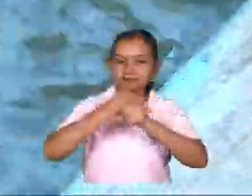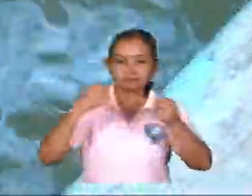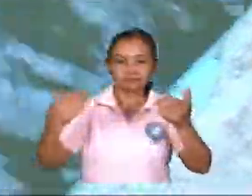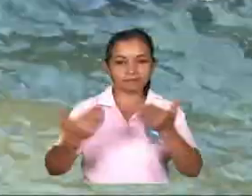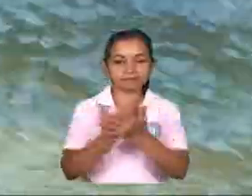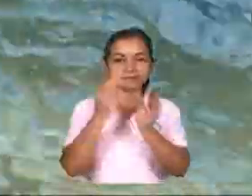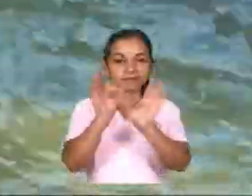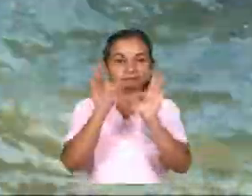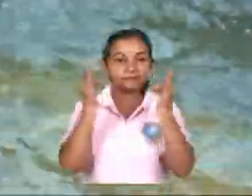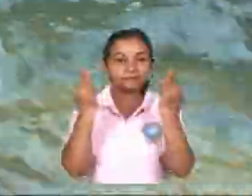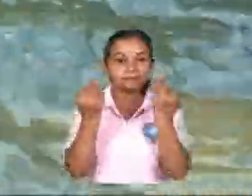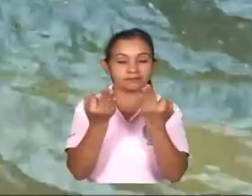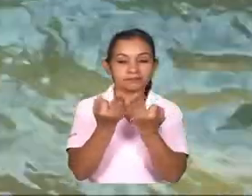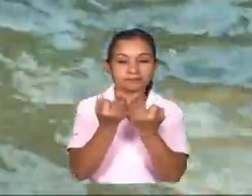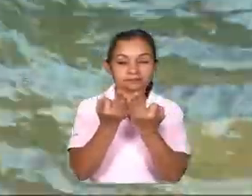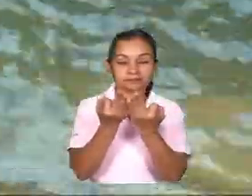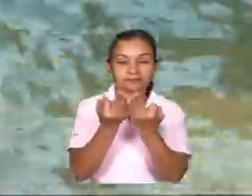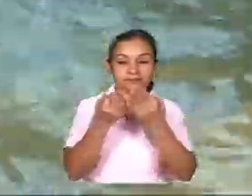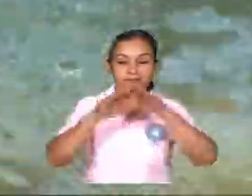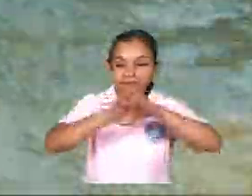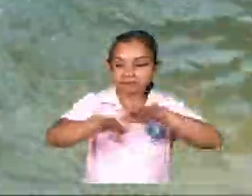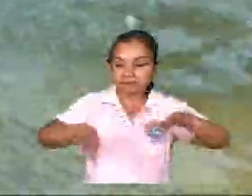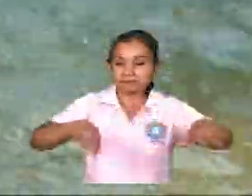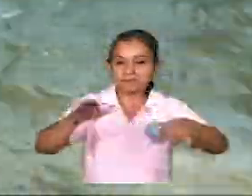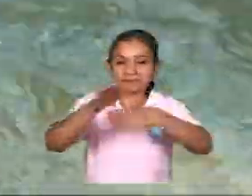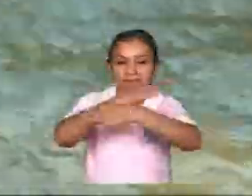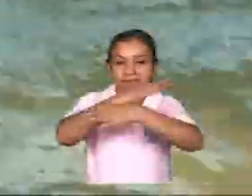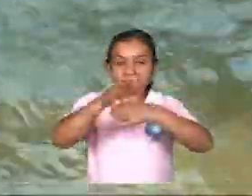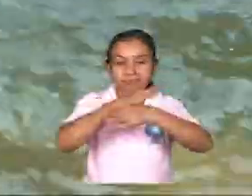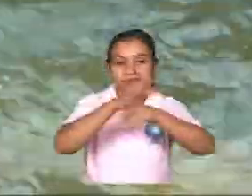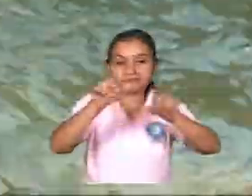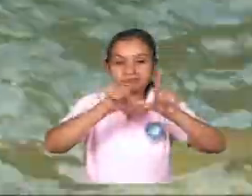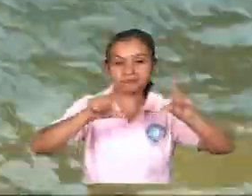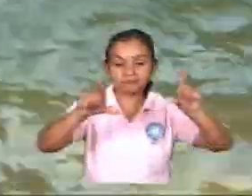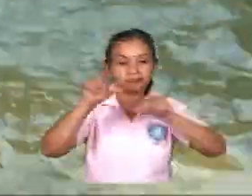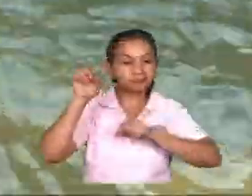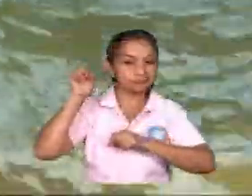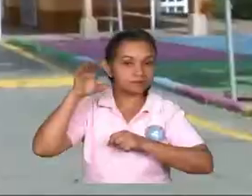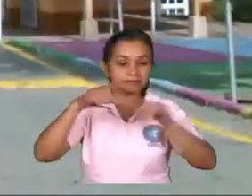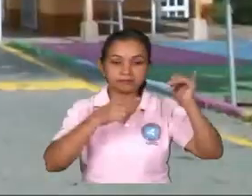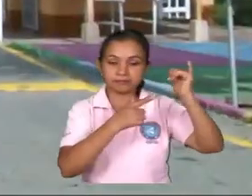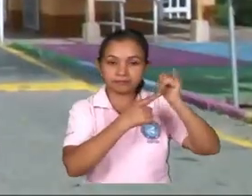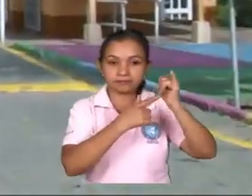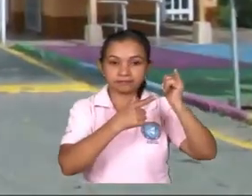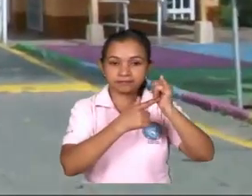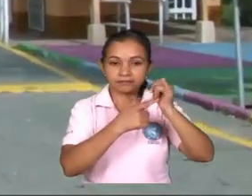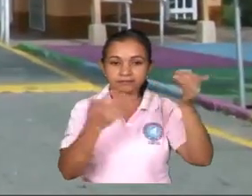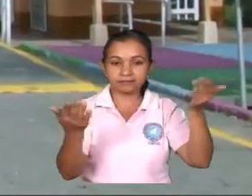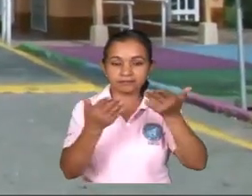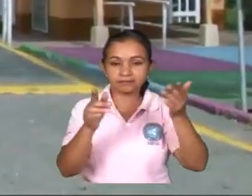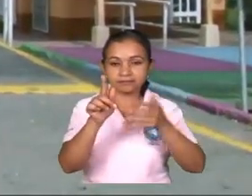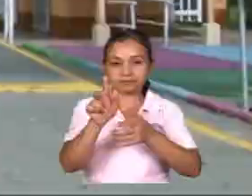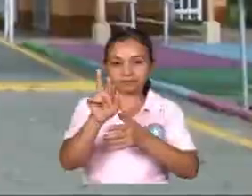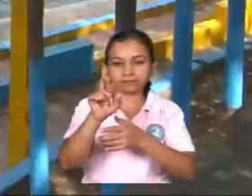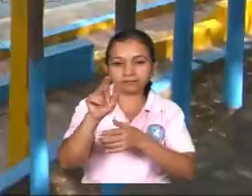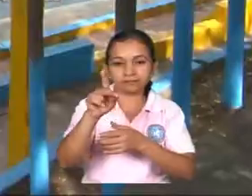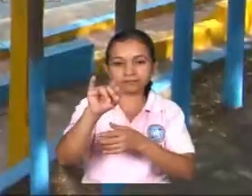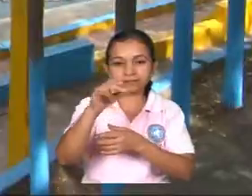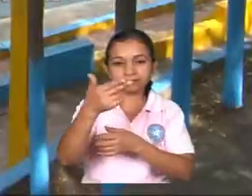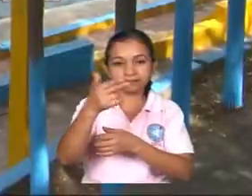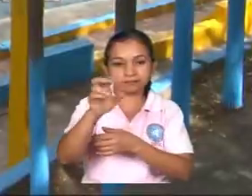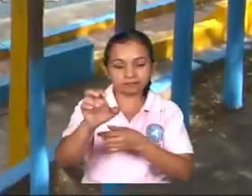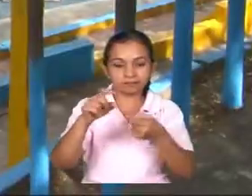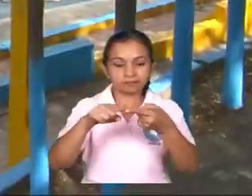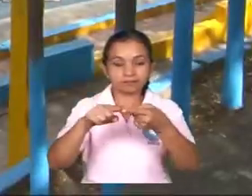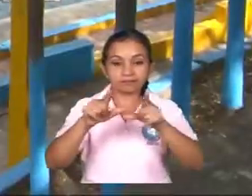en familia, refrescarse y darse un chapuzón en diferentes centros turísticos del municipio de Tipitapa, como el Trapiche y el Centro Turístico de